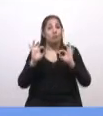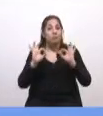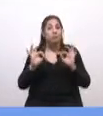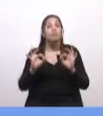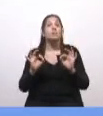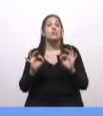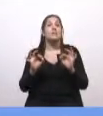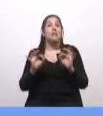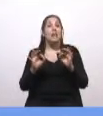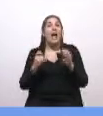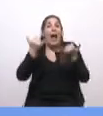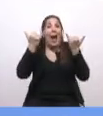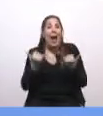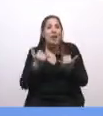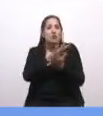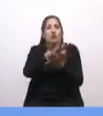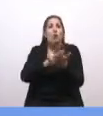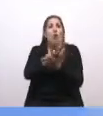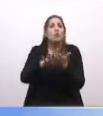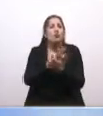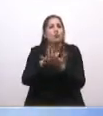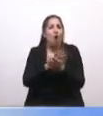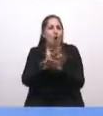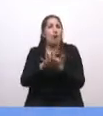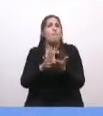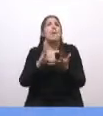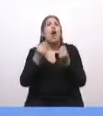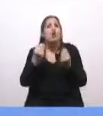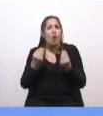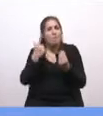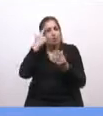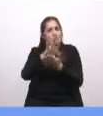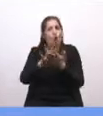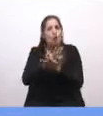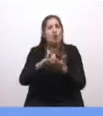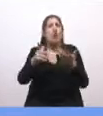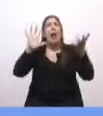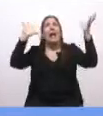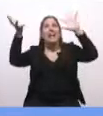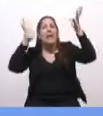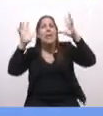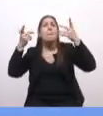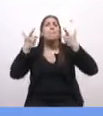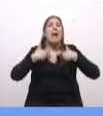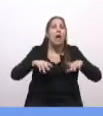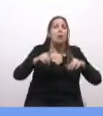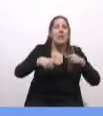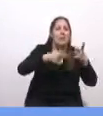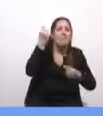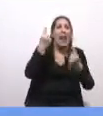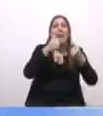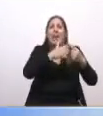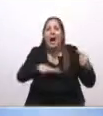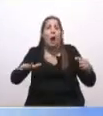construimos soluciones para enfrentar la crisis climática y ecológica de la cual ya no hay ninguna duda la